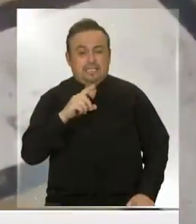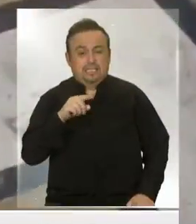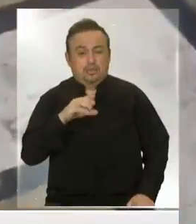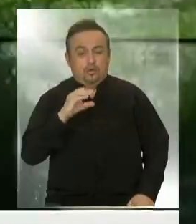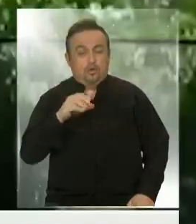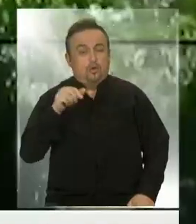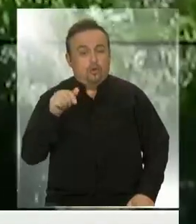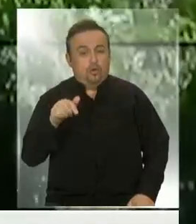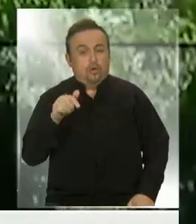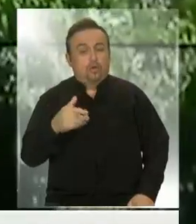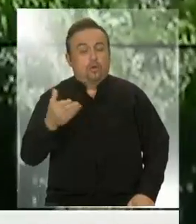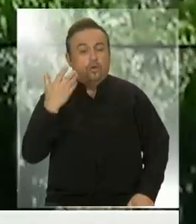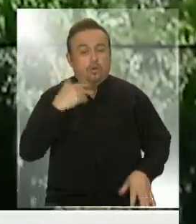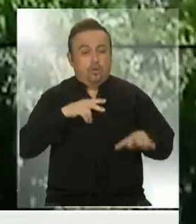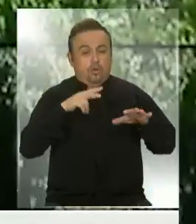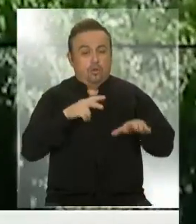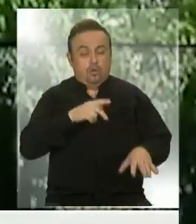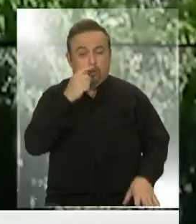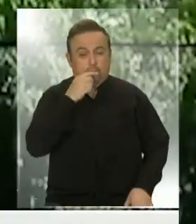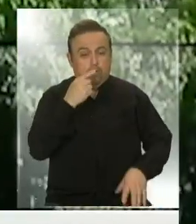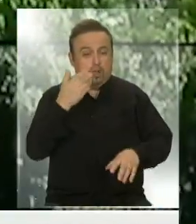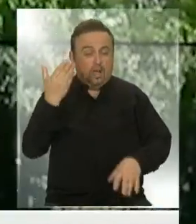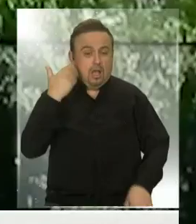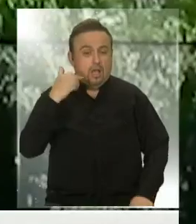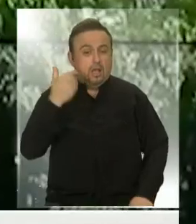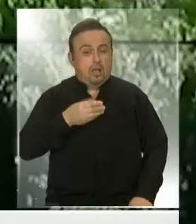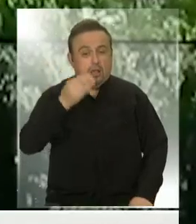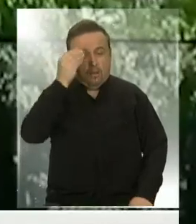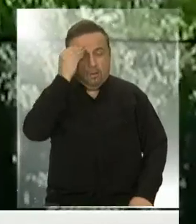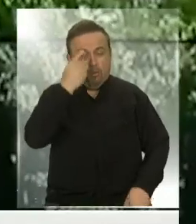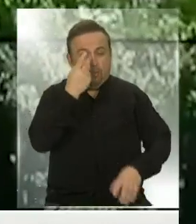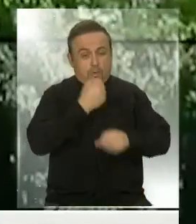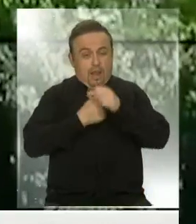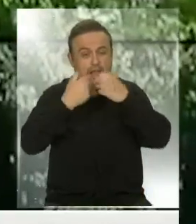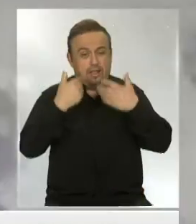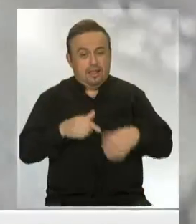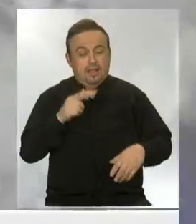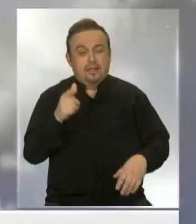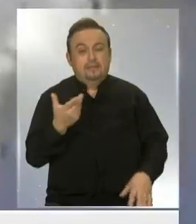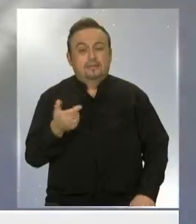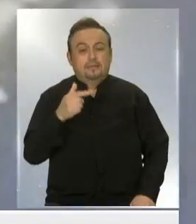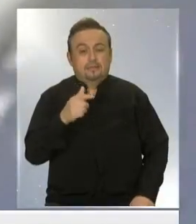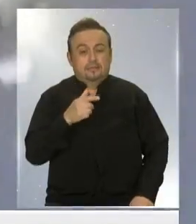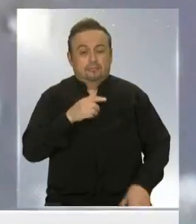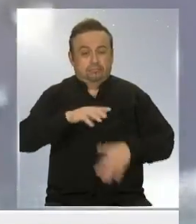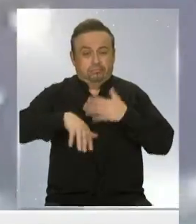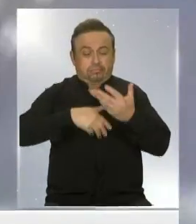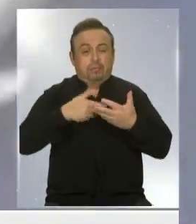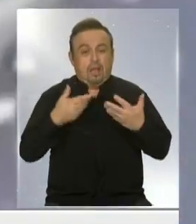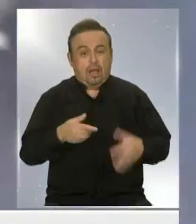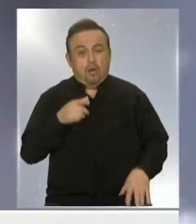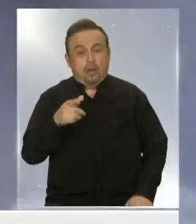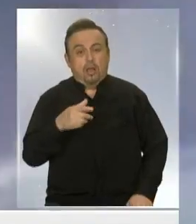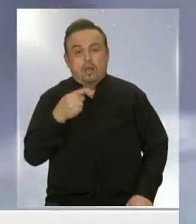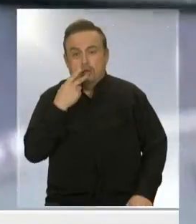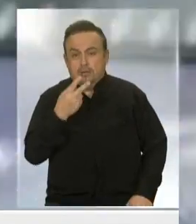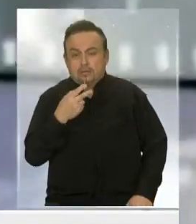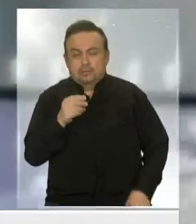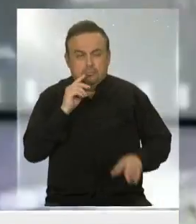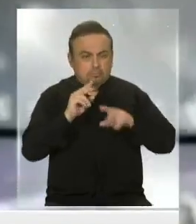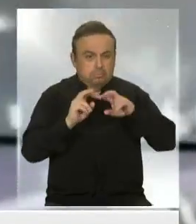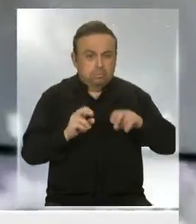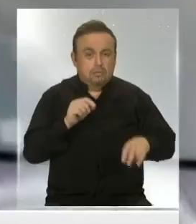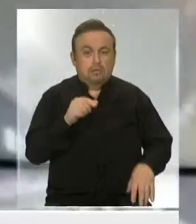durante el 18 de octubre pasado, cuando se conmemoraba un año del estallido social. Los invito a escuchar parte de las declaraciones que